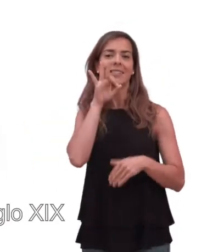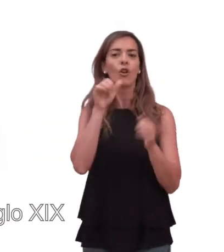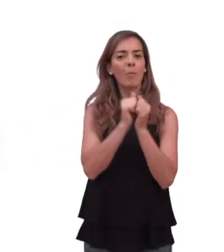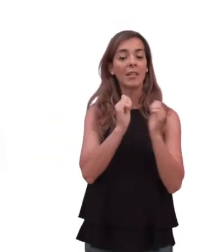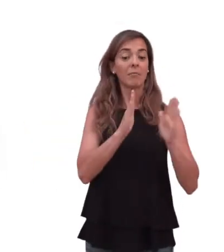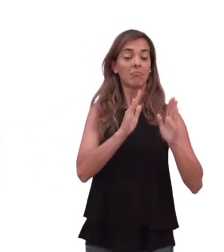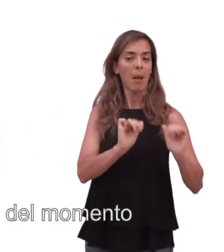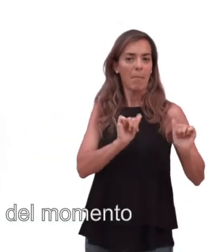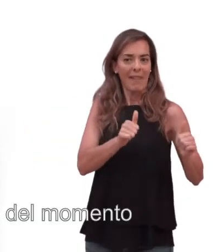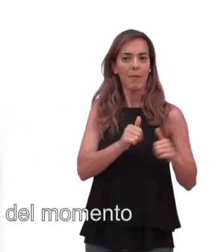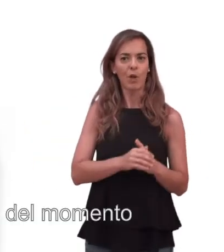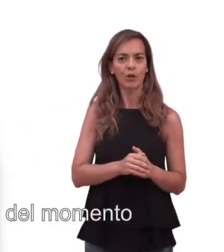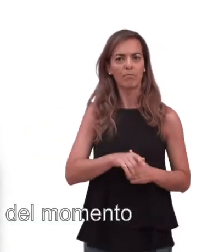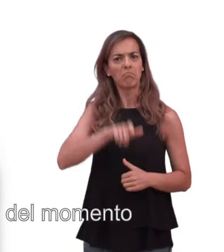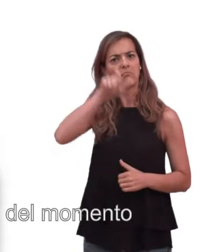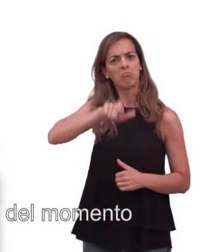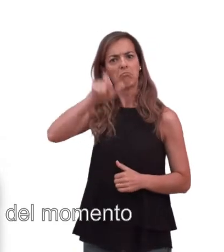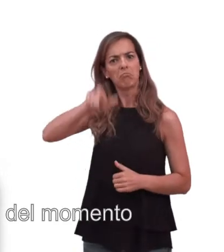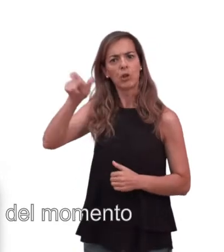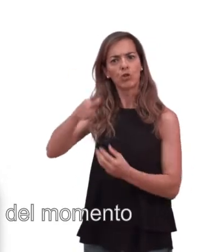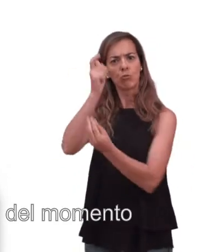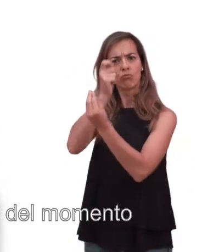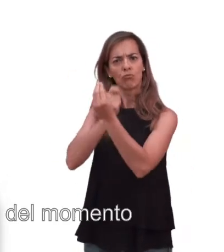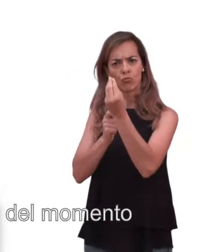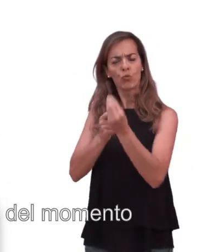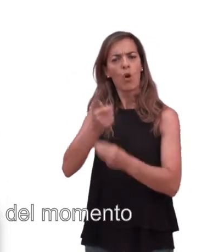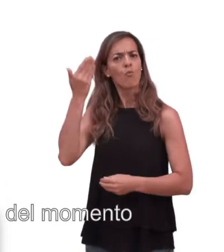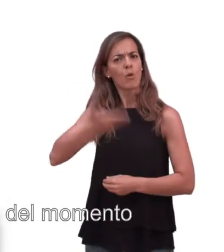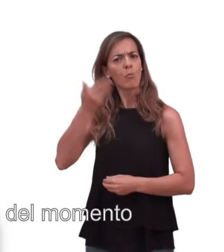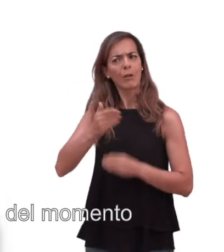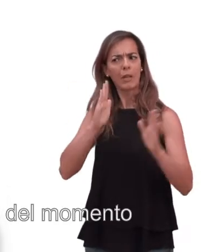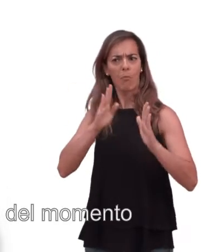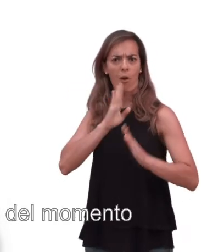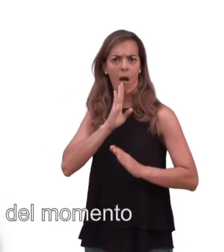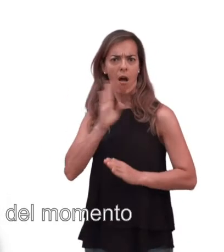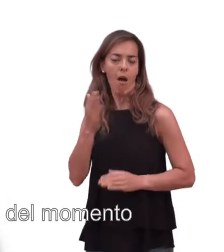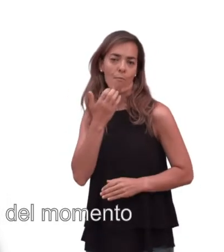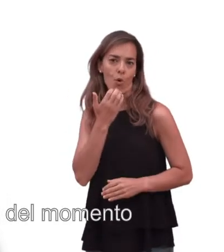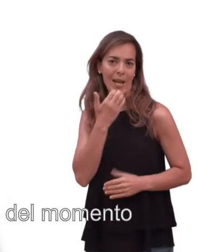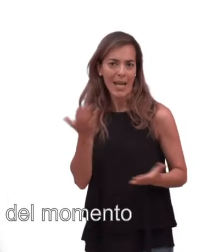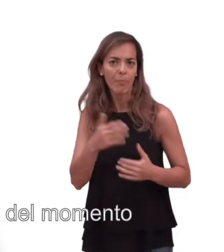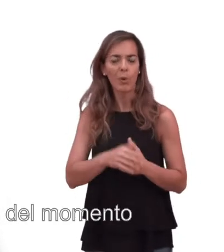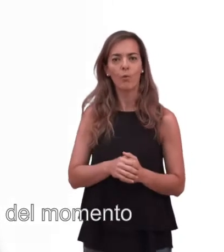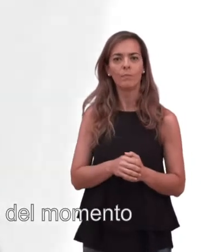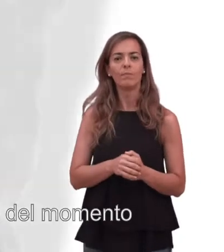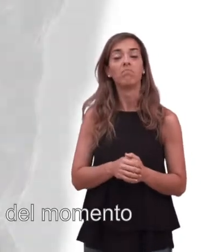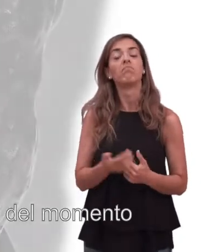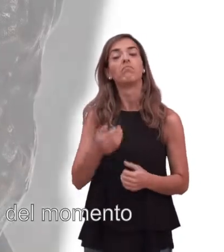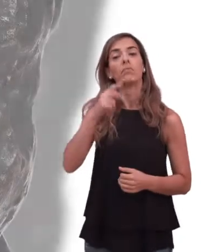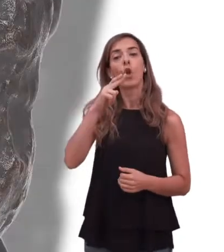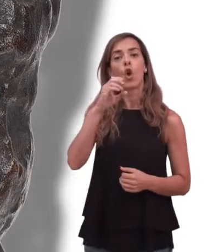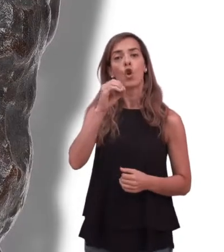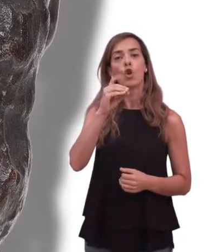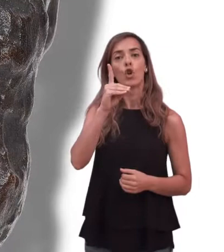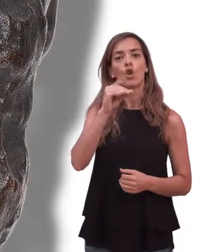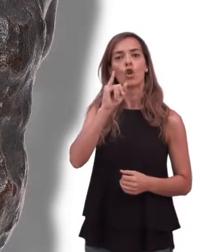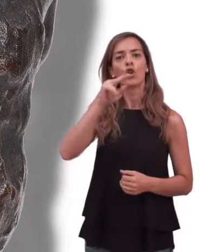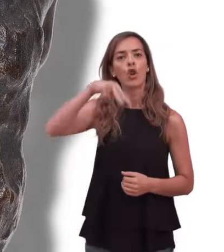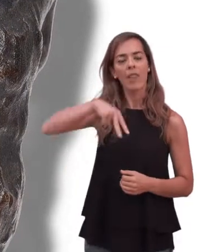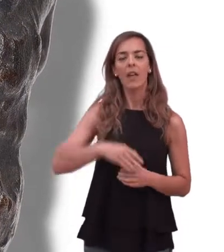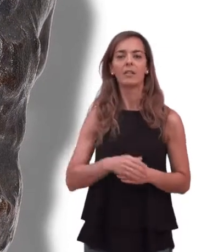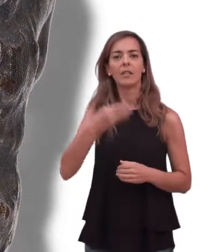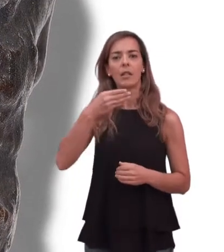XX. Figuras clave del panorama escultórico del momento, como Auguste Rodin,